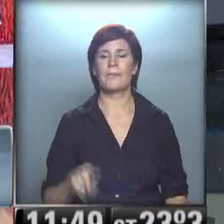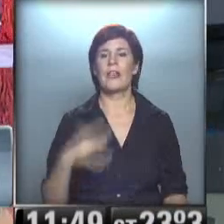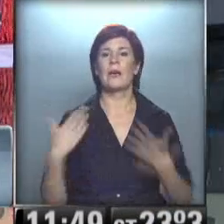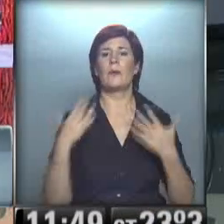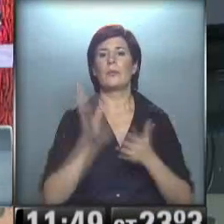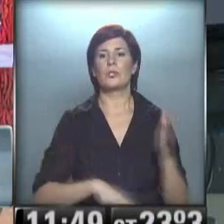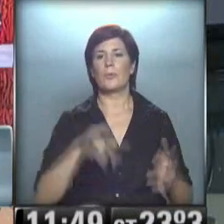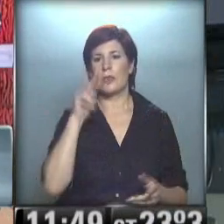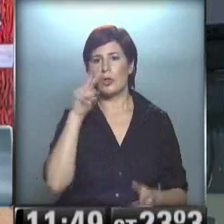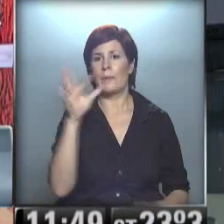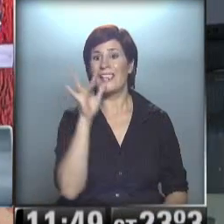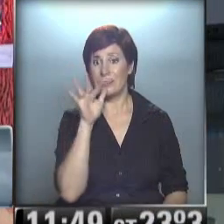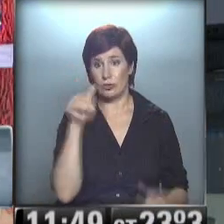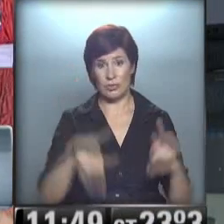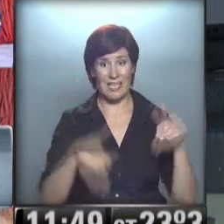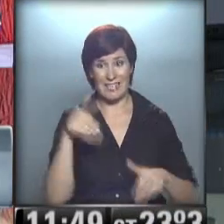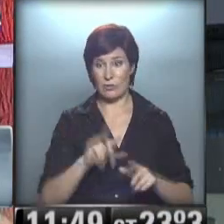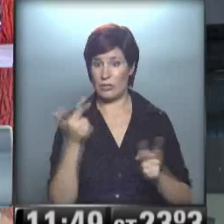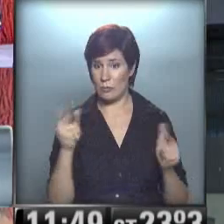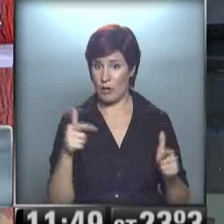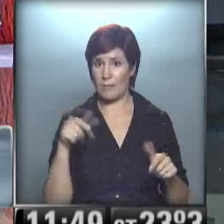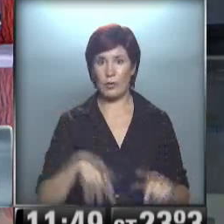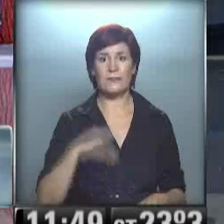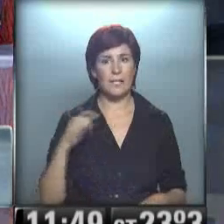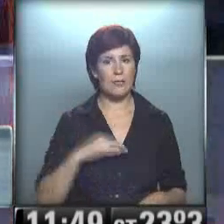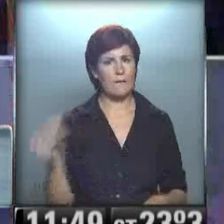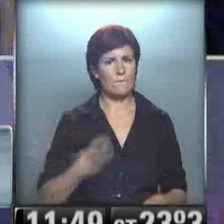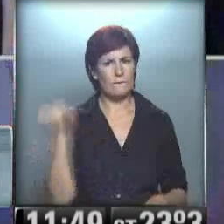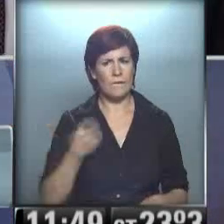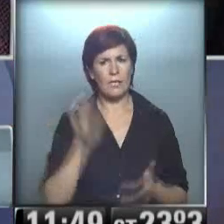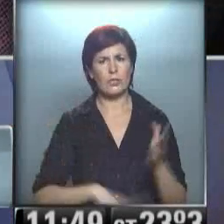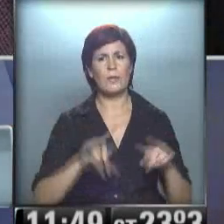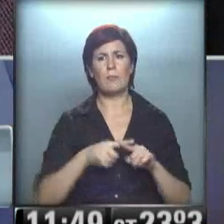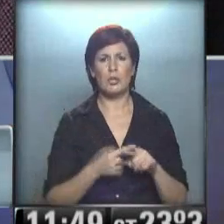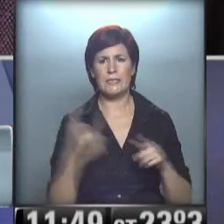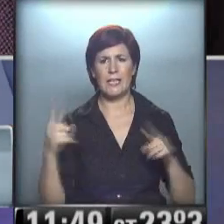comenzando, un año sin elecciones, pero un año eminentemente político de